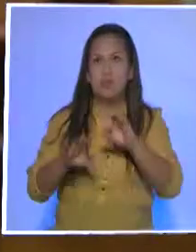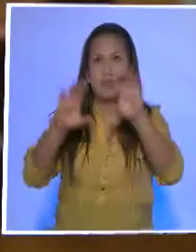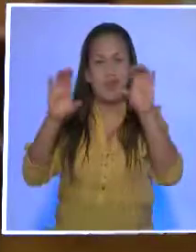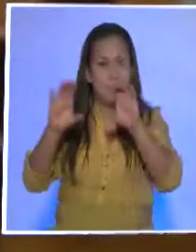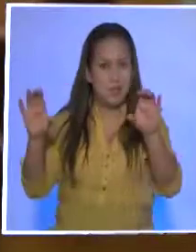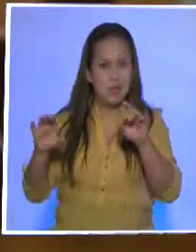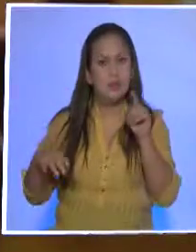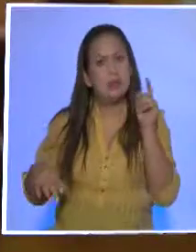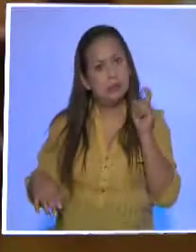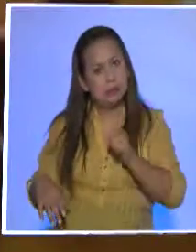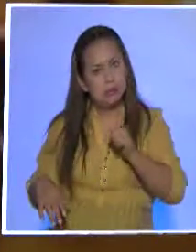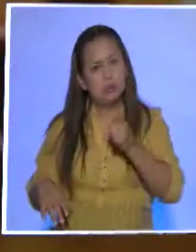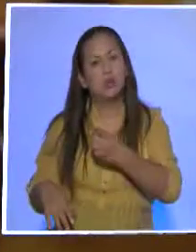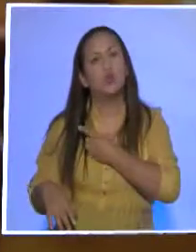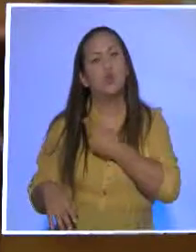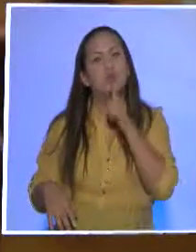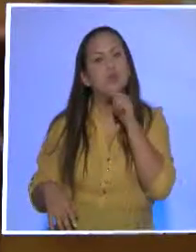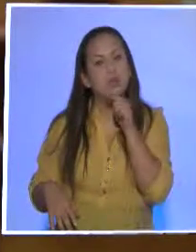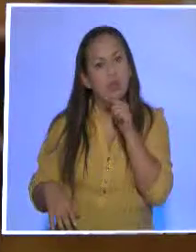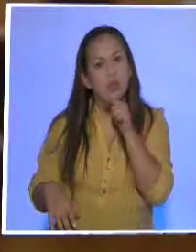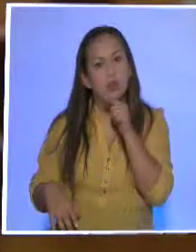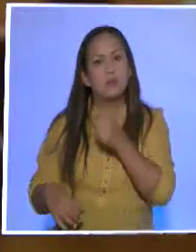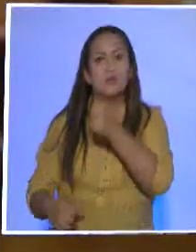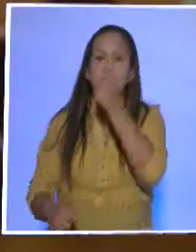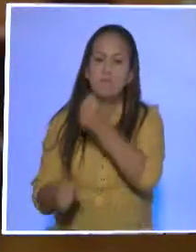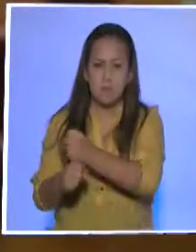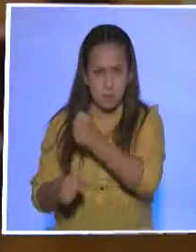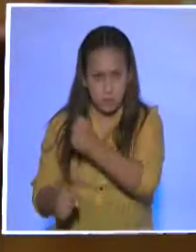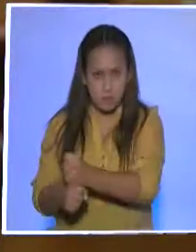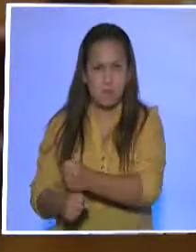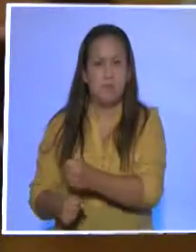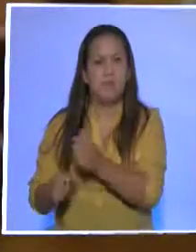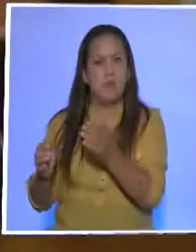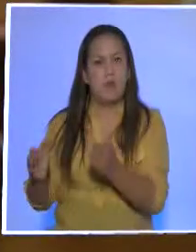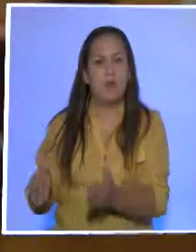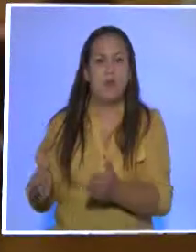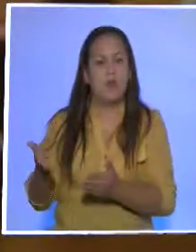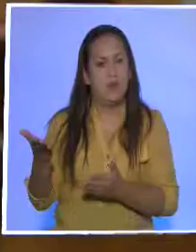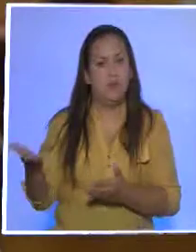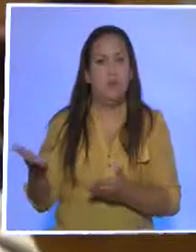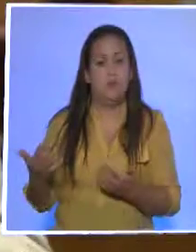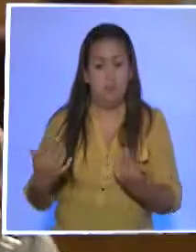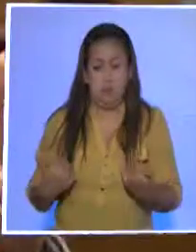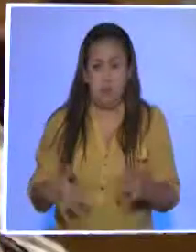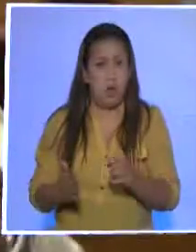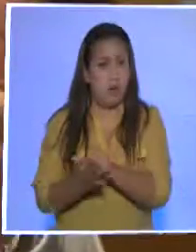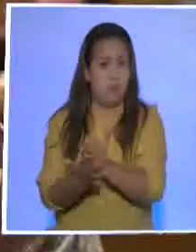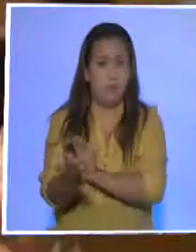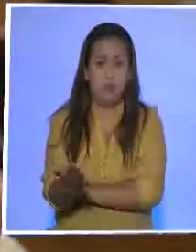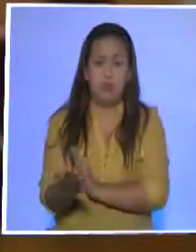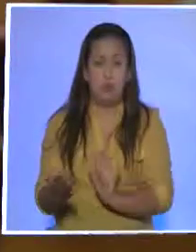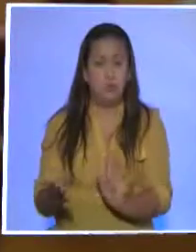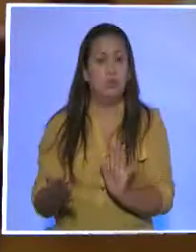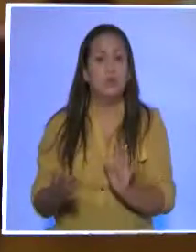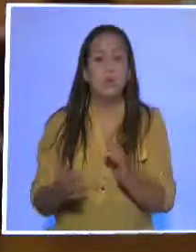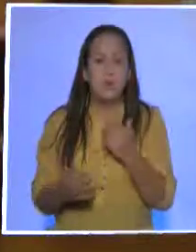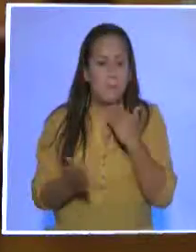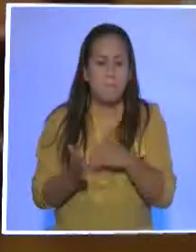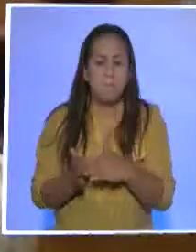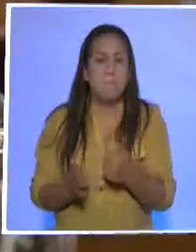y estamos ensayando algunos proyectos justamente este por ejemplo de autogestión